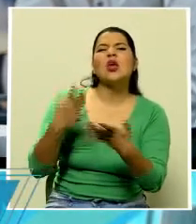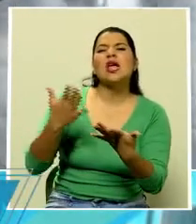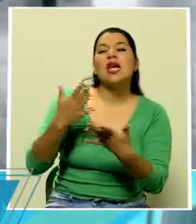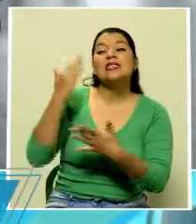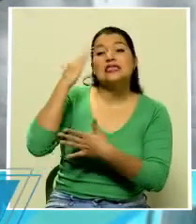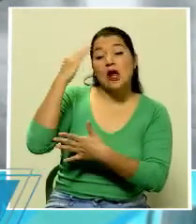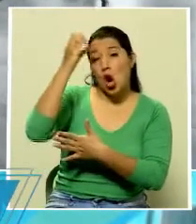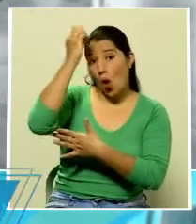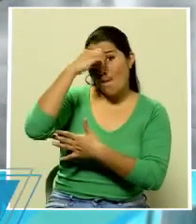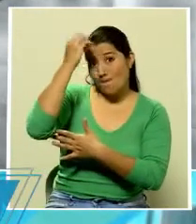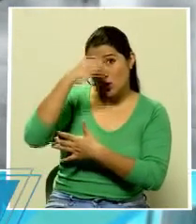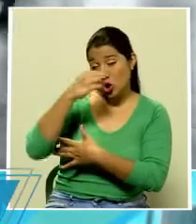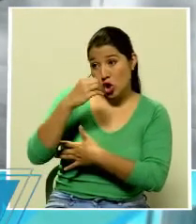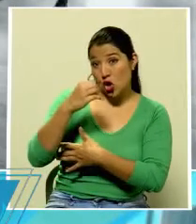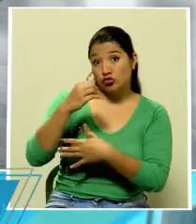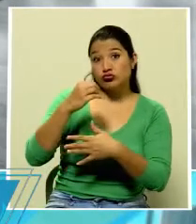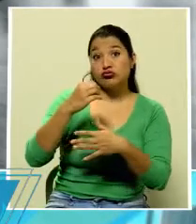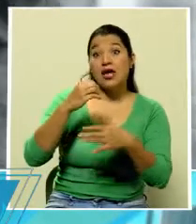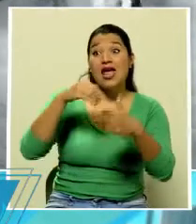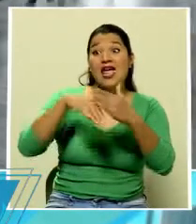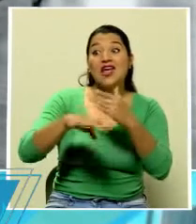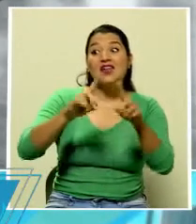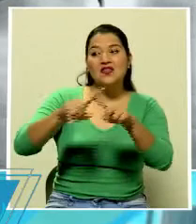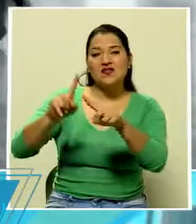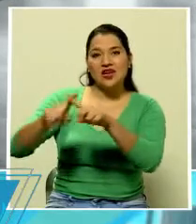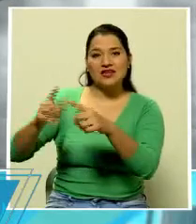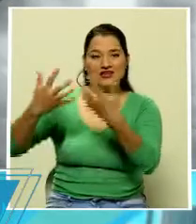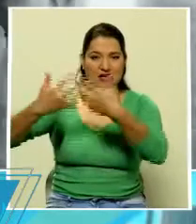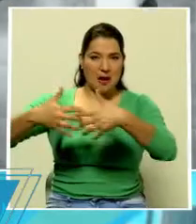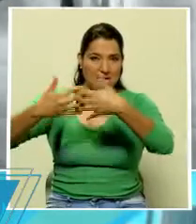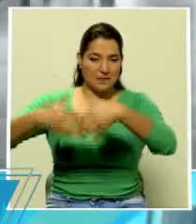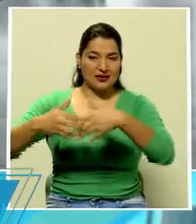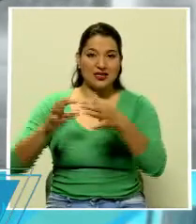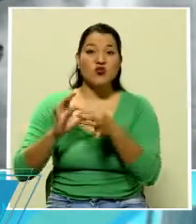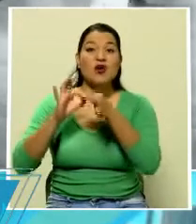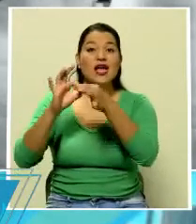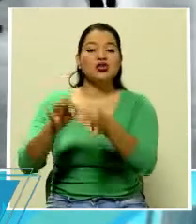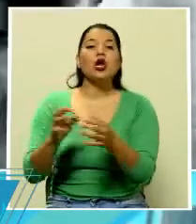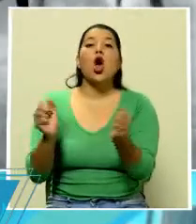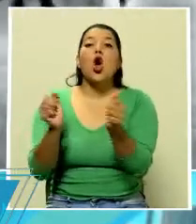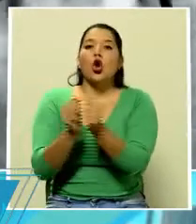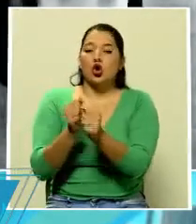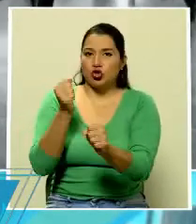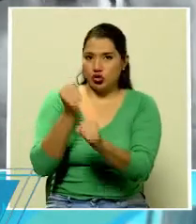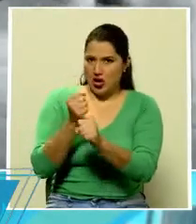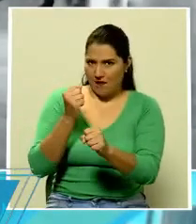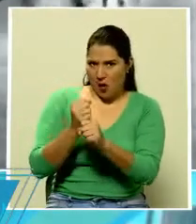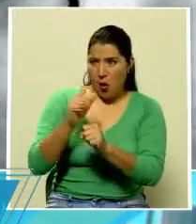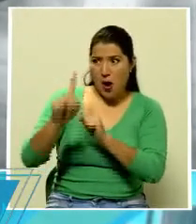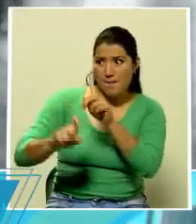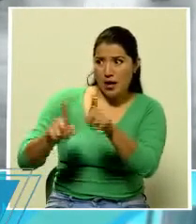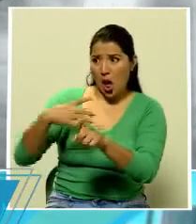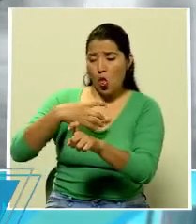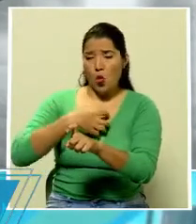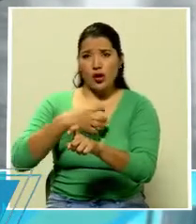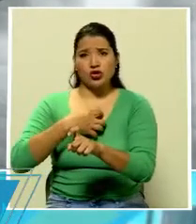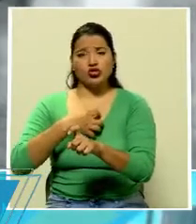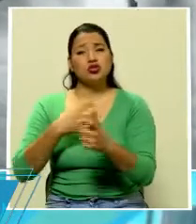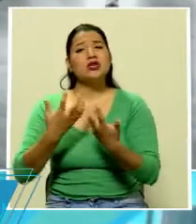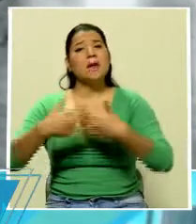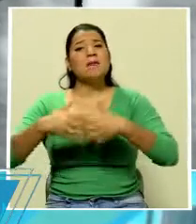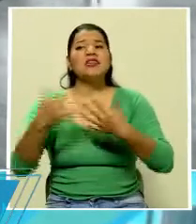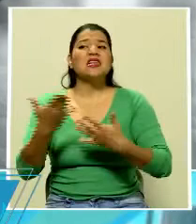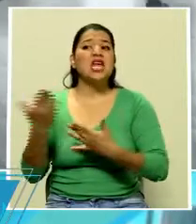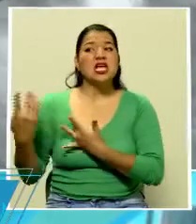preguntamos a una serie de empresas y de compañías cuáles o qué es lo que esperan en movimientos para el siguiente trimestre. En este